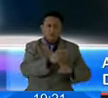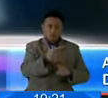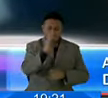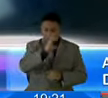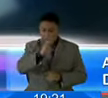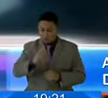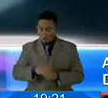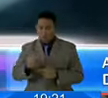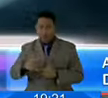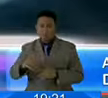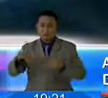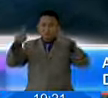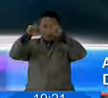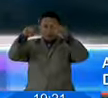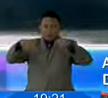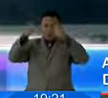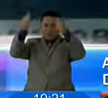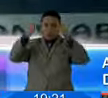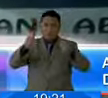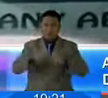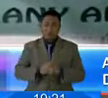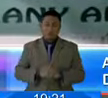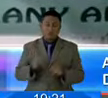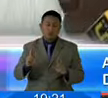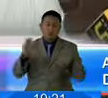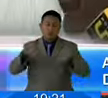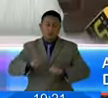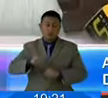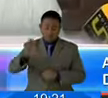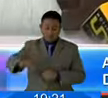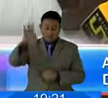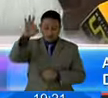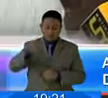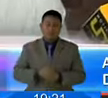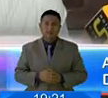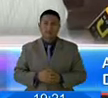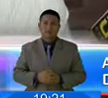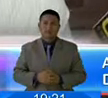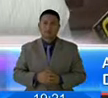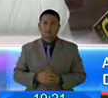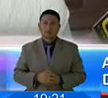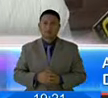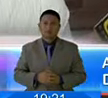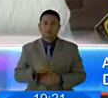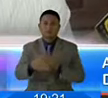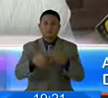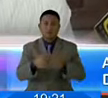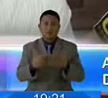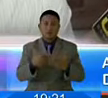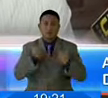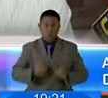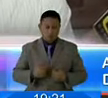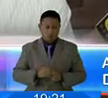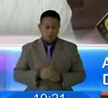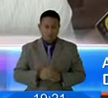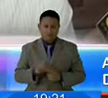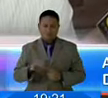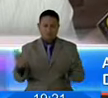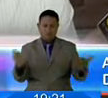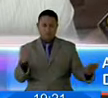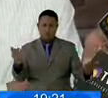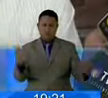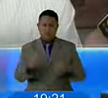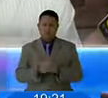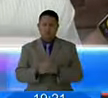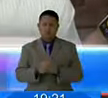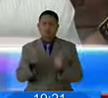y pegando afiches tenían la esperanza de encontrarla con vida. A los 25 días se encontró este cuerpo y haciendo los cotejamientos e incluso la identificación